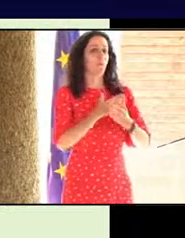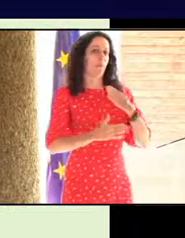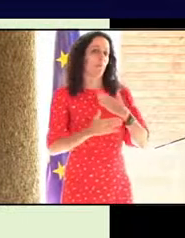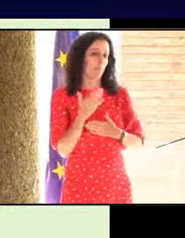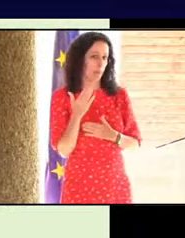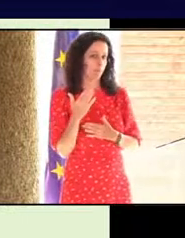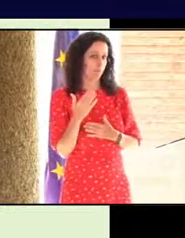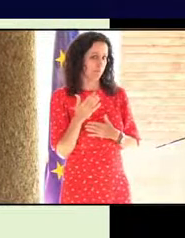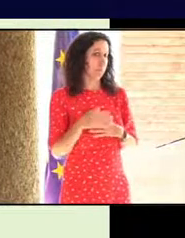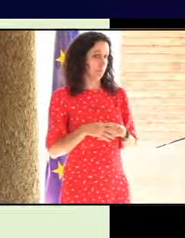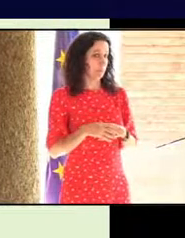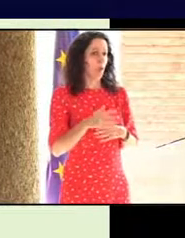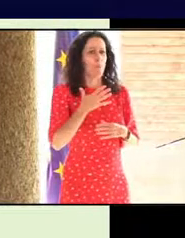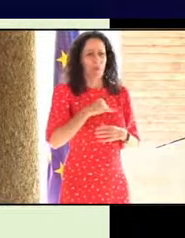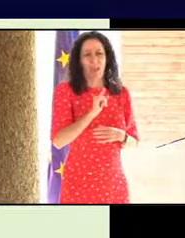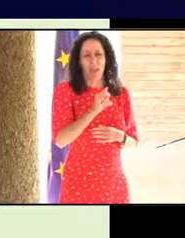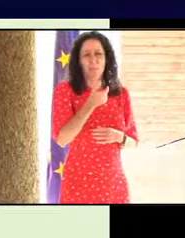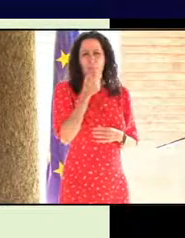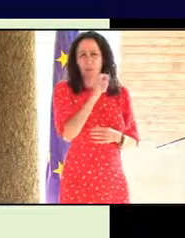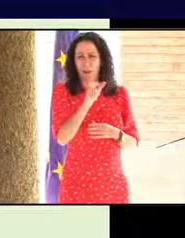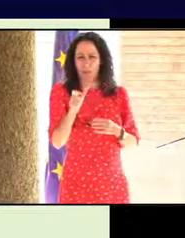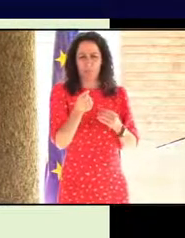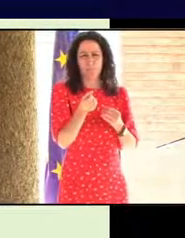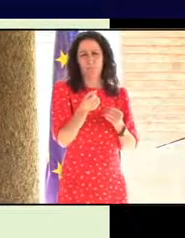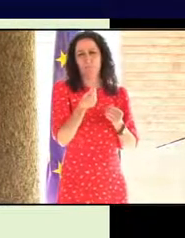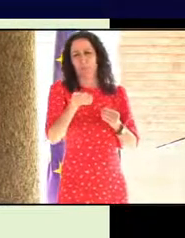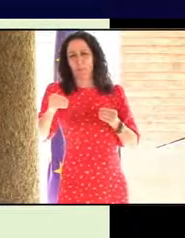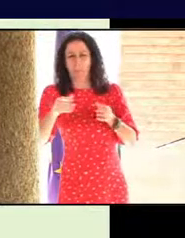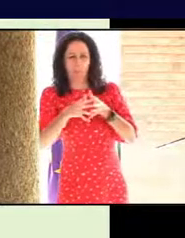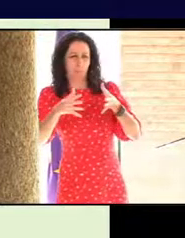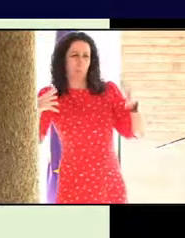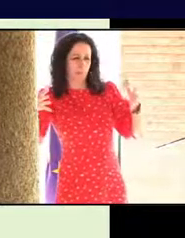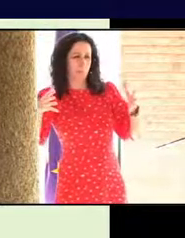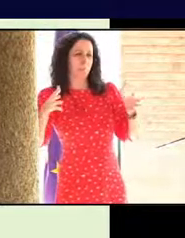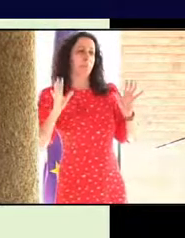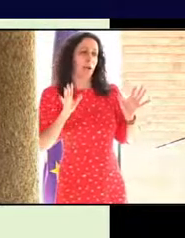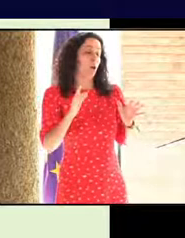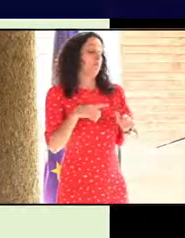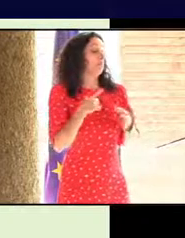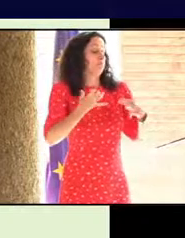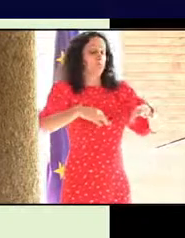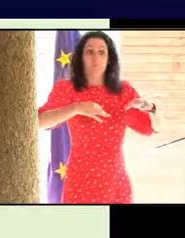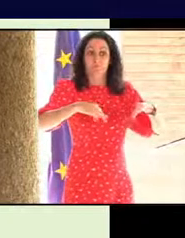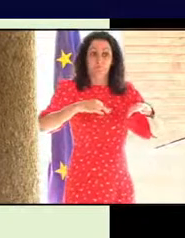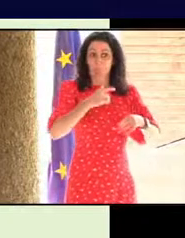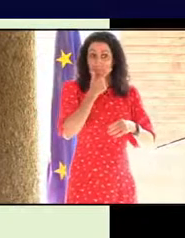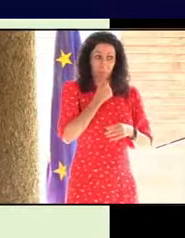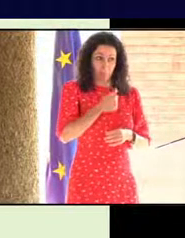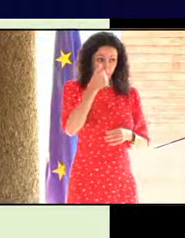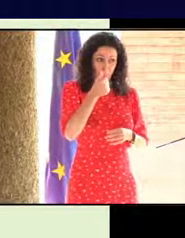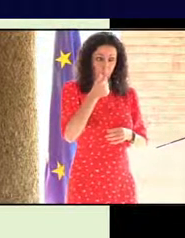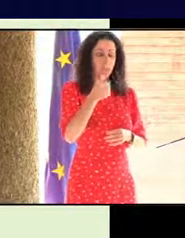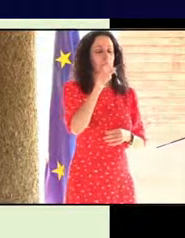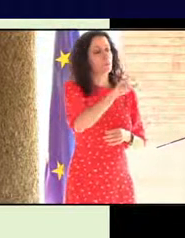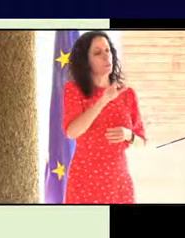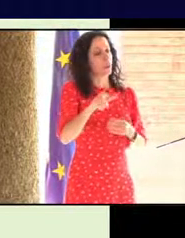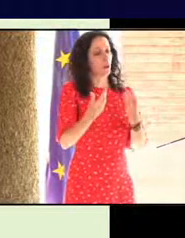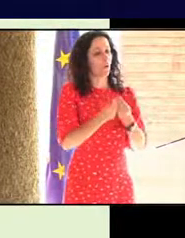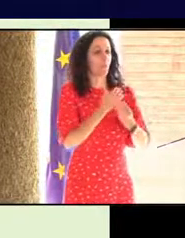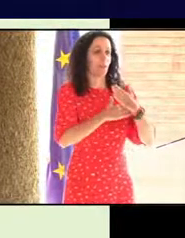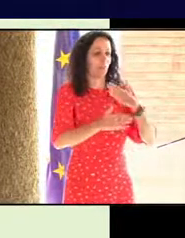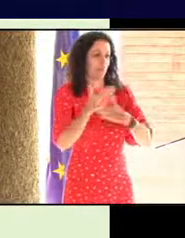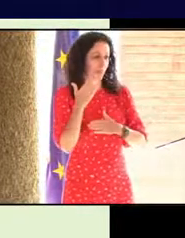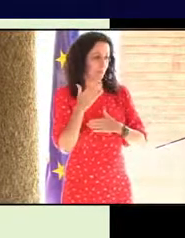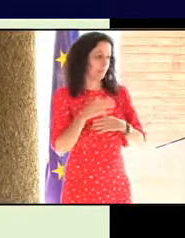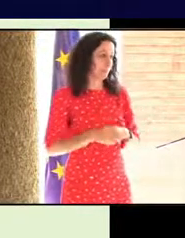para referirse a nosotros discapacitados como tal no personas con discapacidad sí es Yo creo que es lo